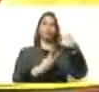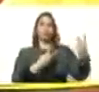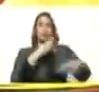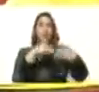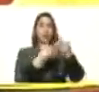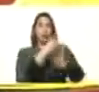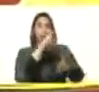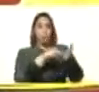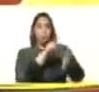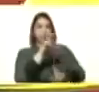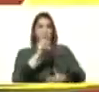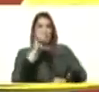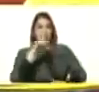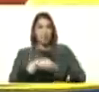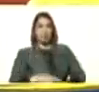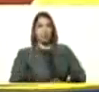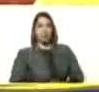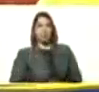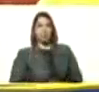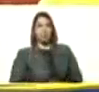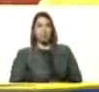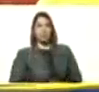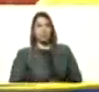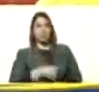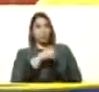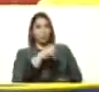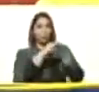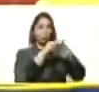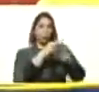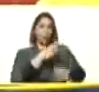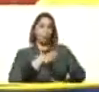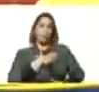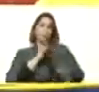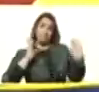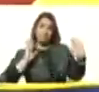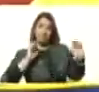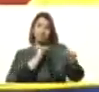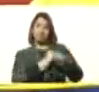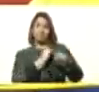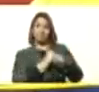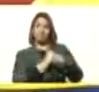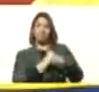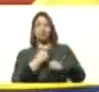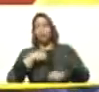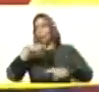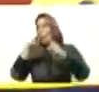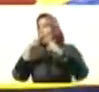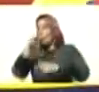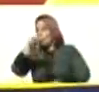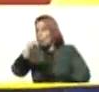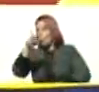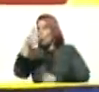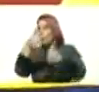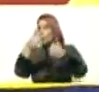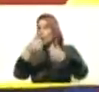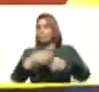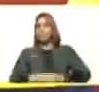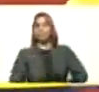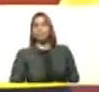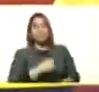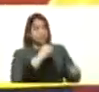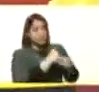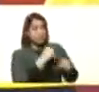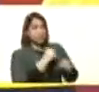y por supuesto, en la parte que usted me conoce a mí, trabajando por una... Y te conozco bien. Por una buena